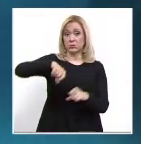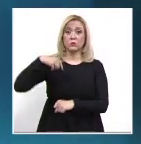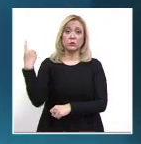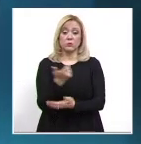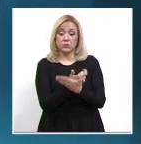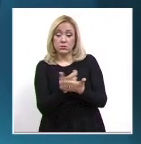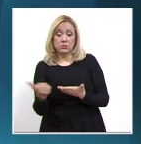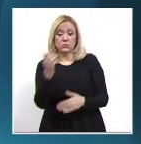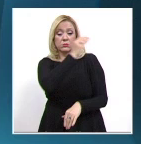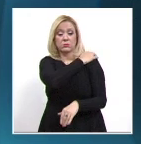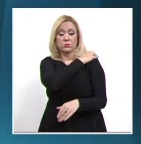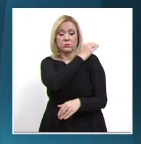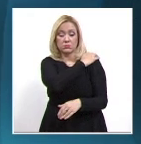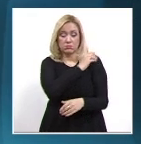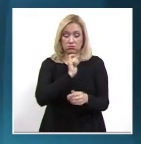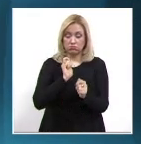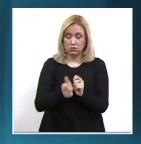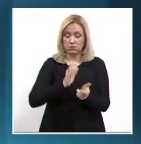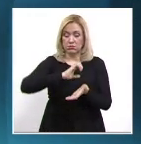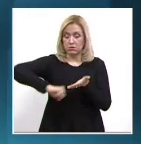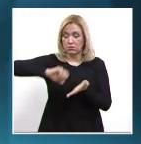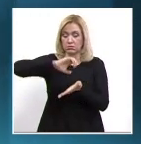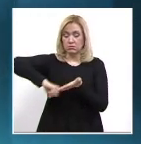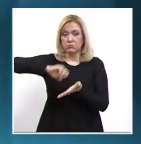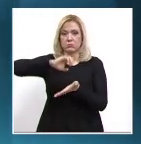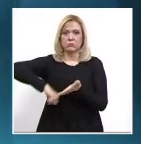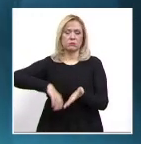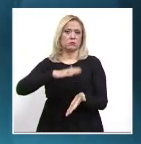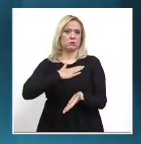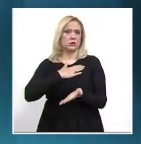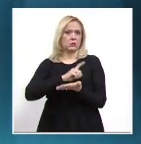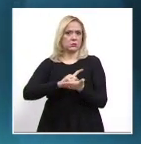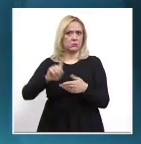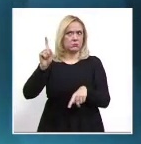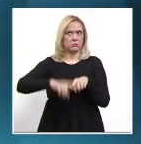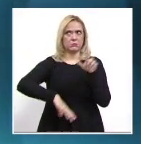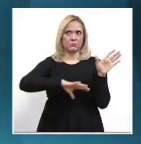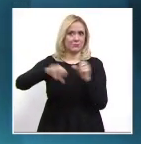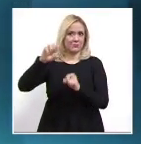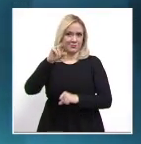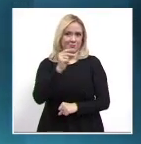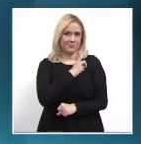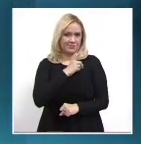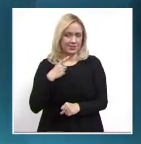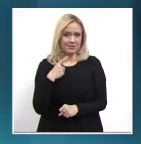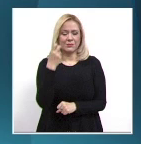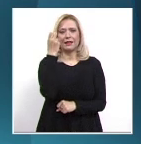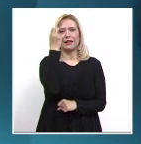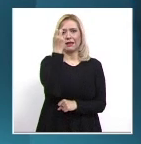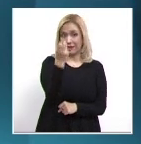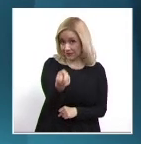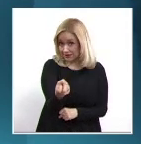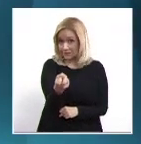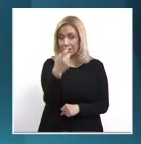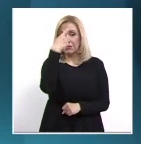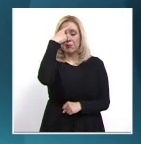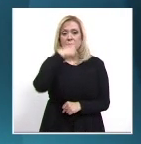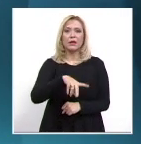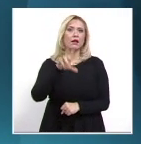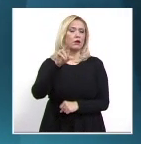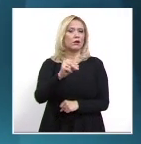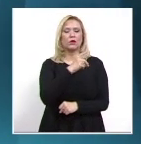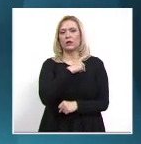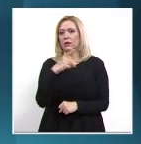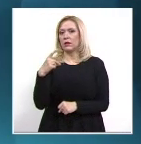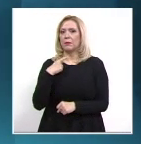adquiridos previstos en las condiciones generales de trabajo. La medida impide la extinción de los mencionados fideicomisos y que no se haga